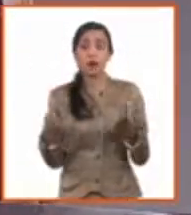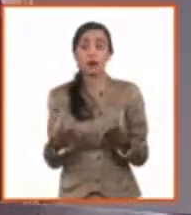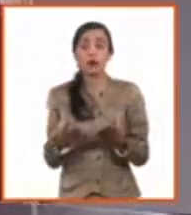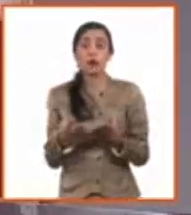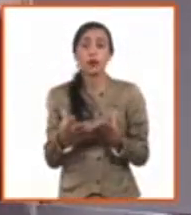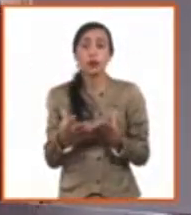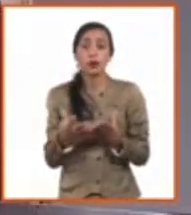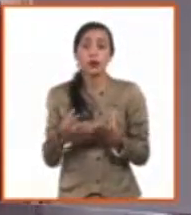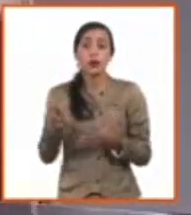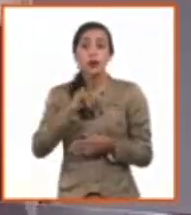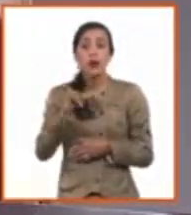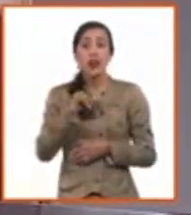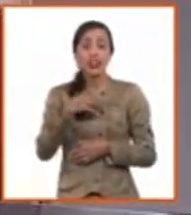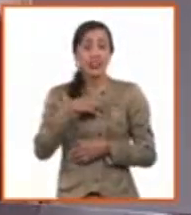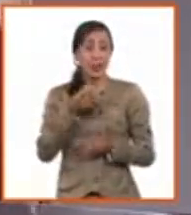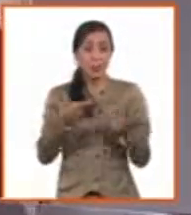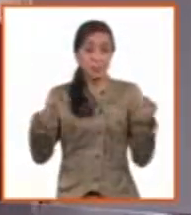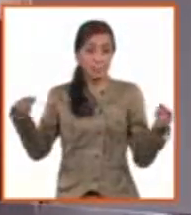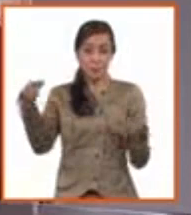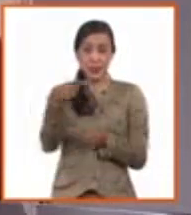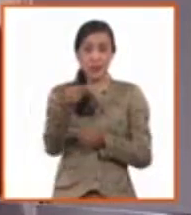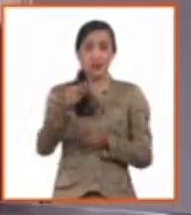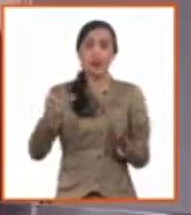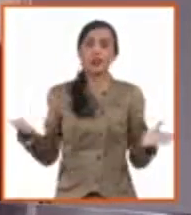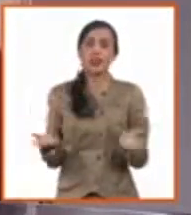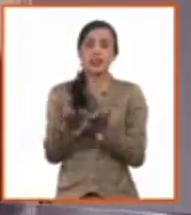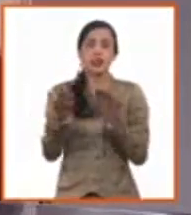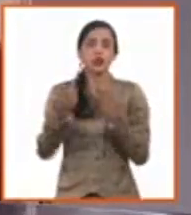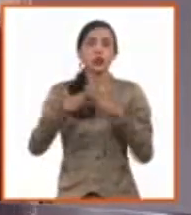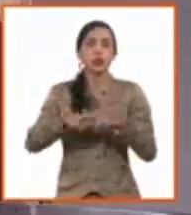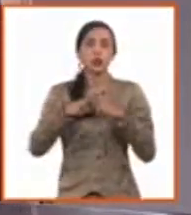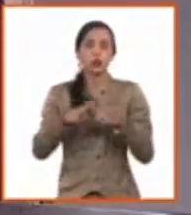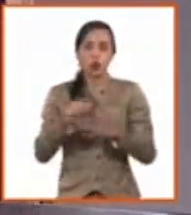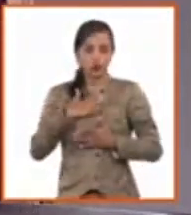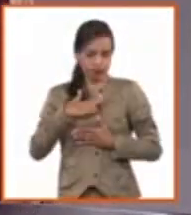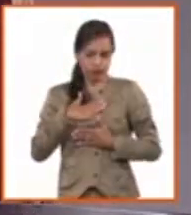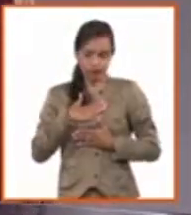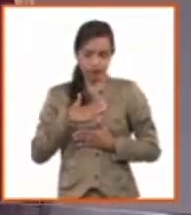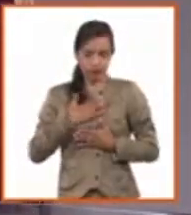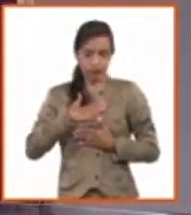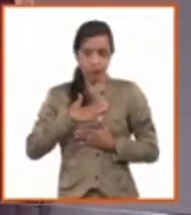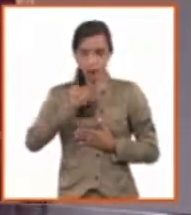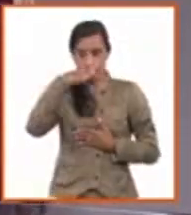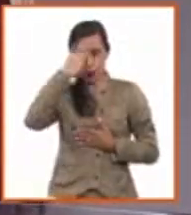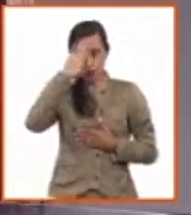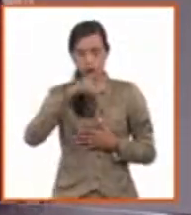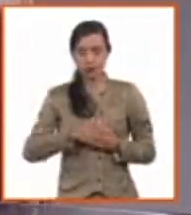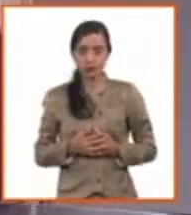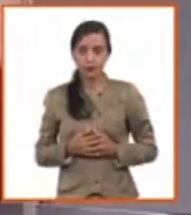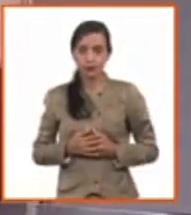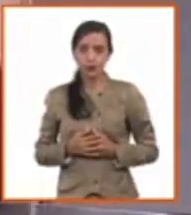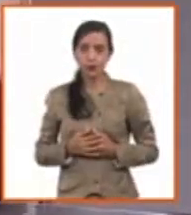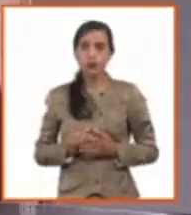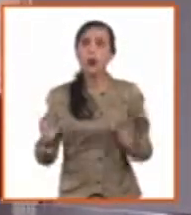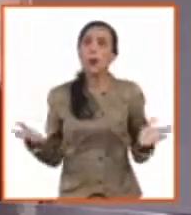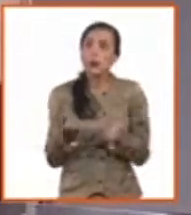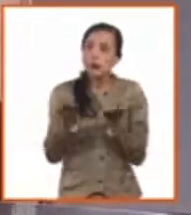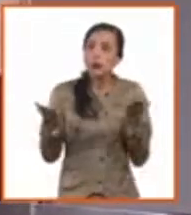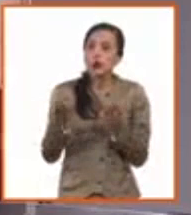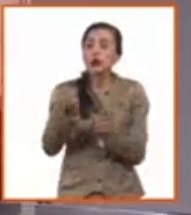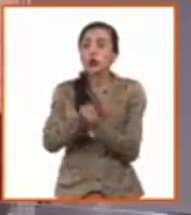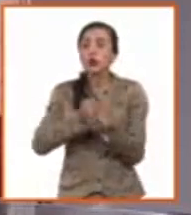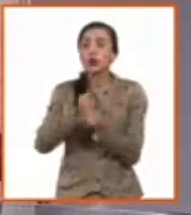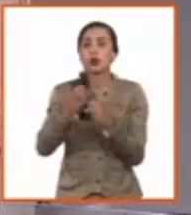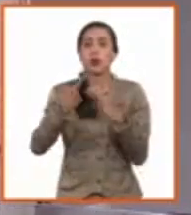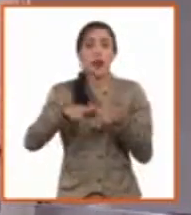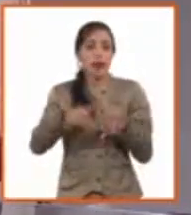tiene o sea tiene como principio el desarrollo de soluciones autóctonos y sobre todo promoviendo el